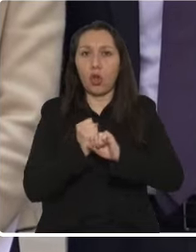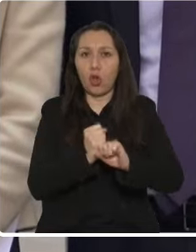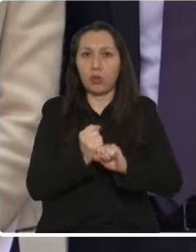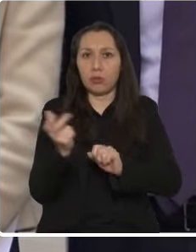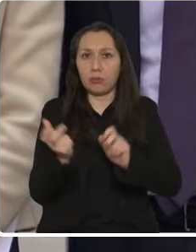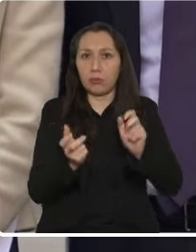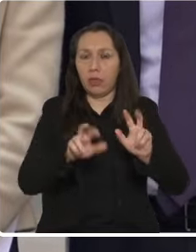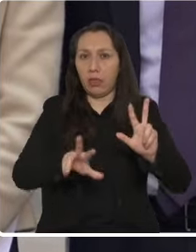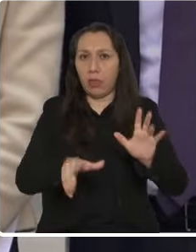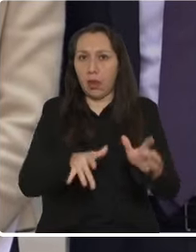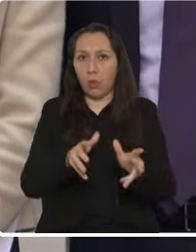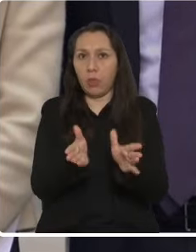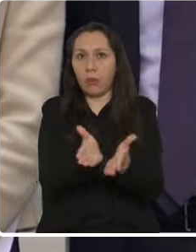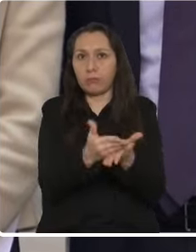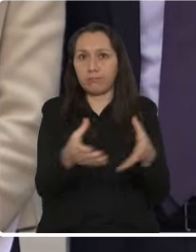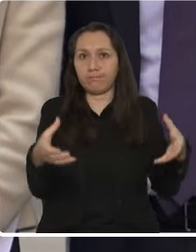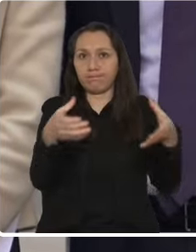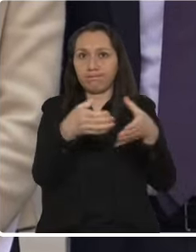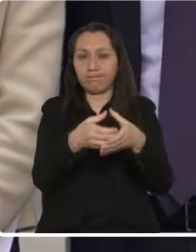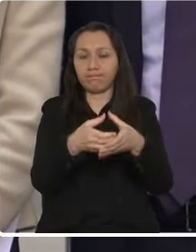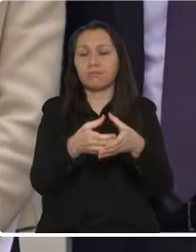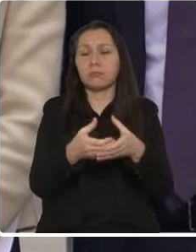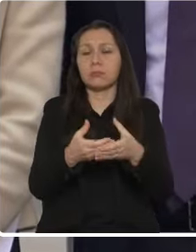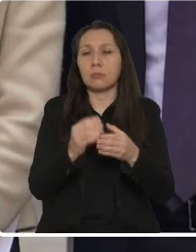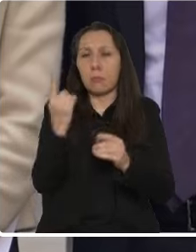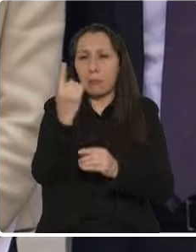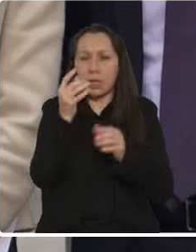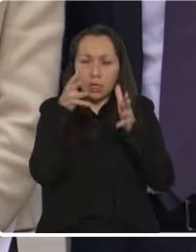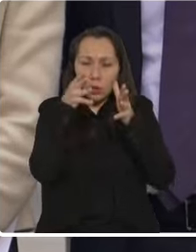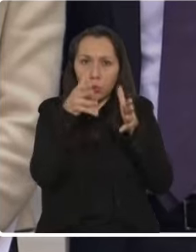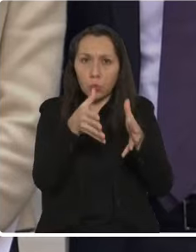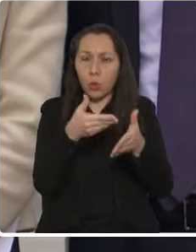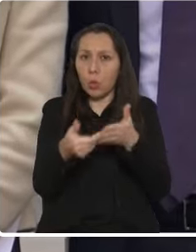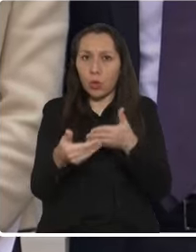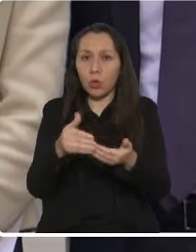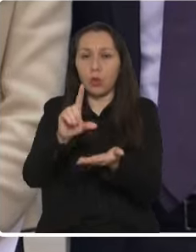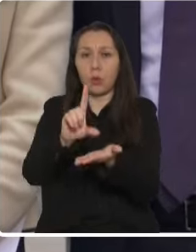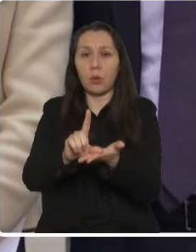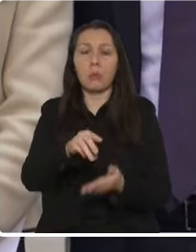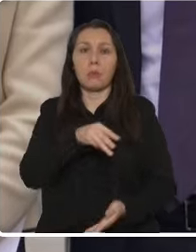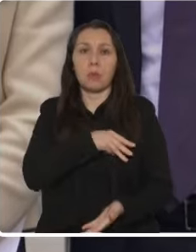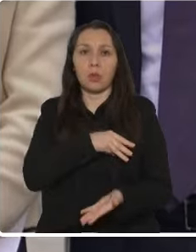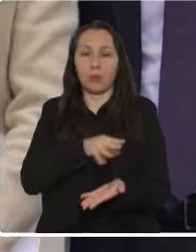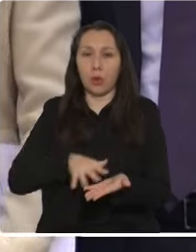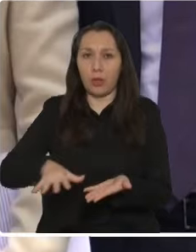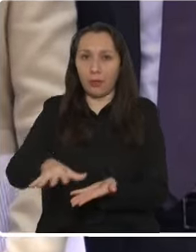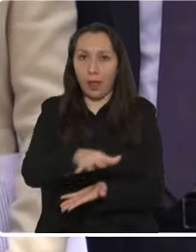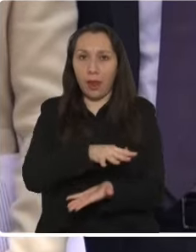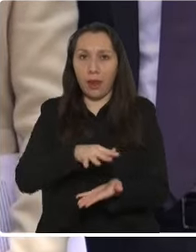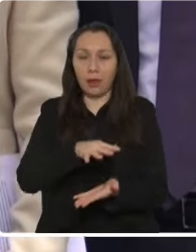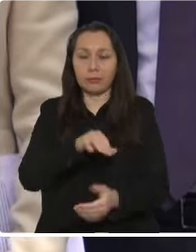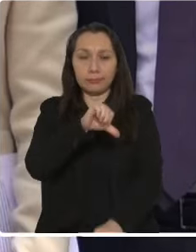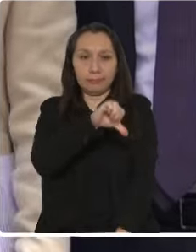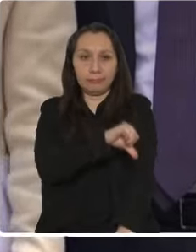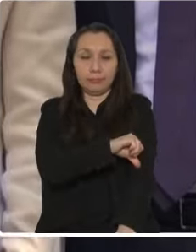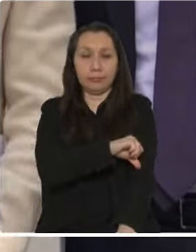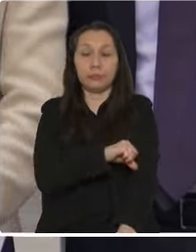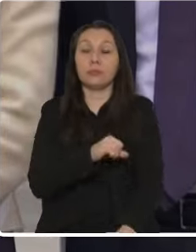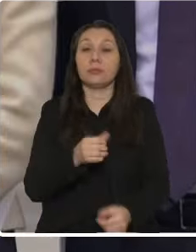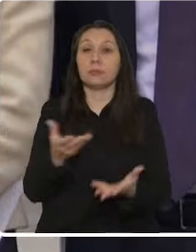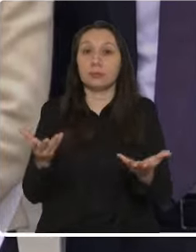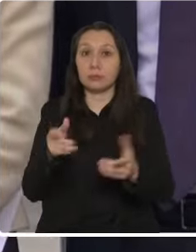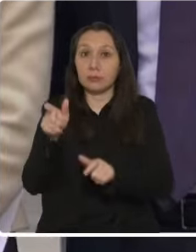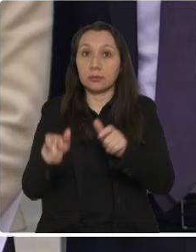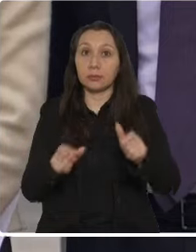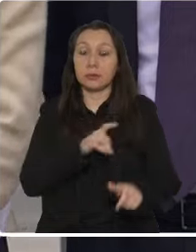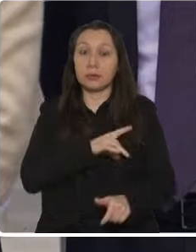la delincuencia y el crimen organizado, en particular en la región metropolitana. Y es que,